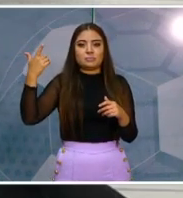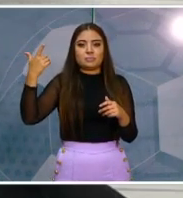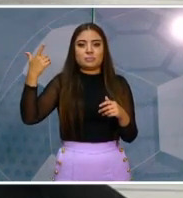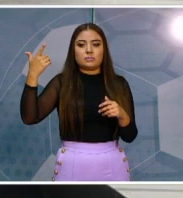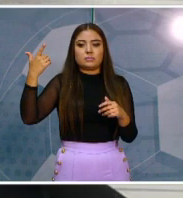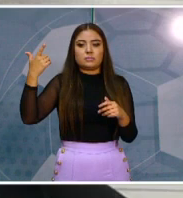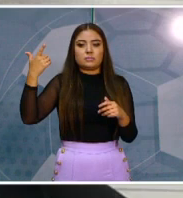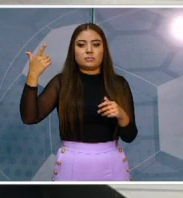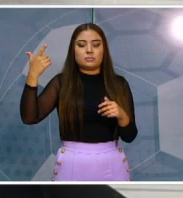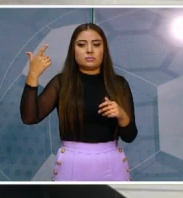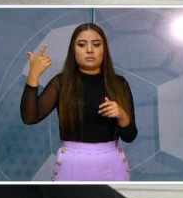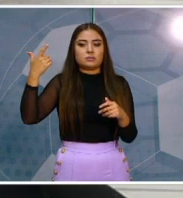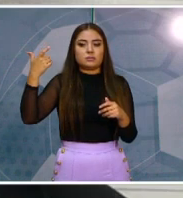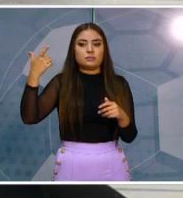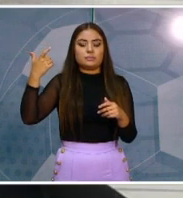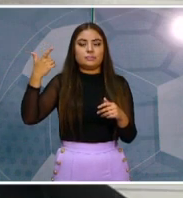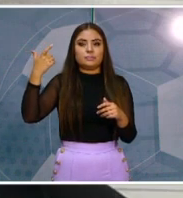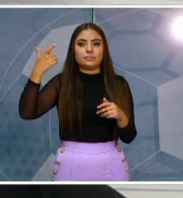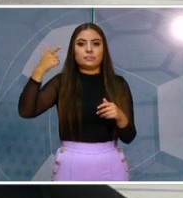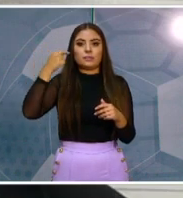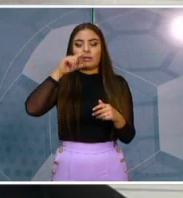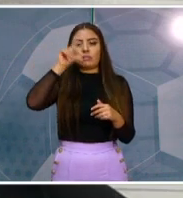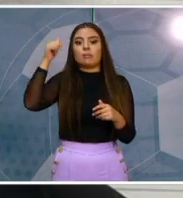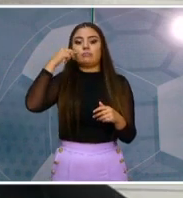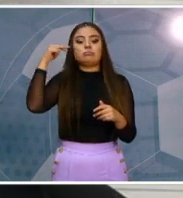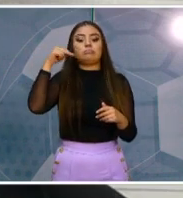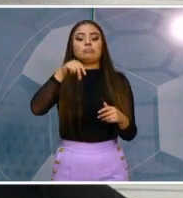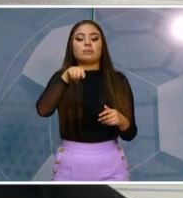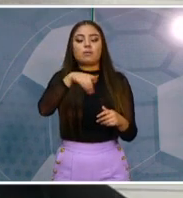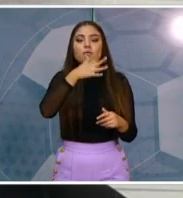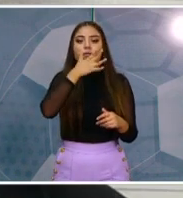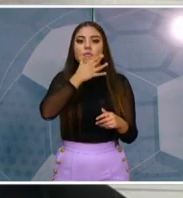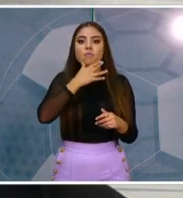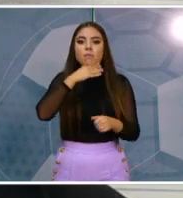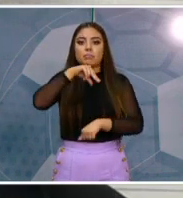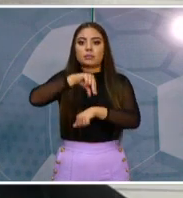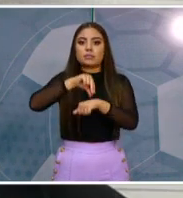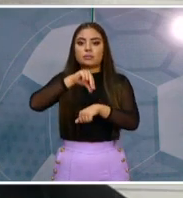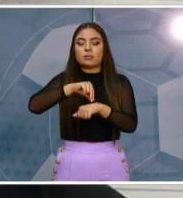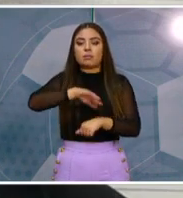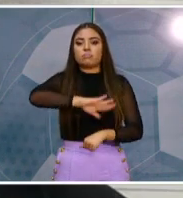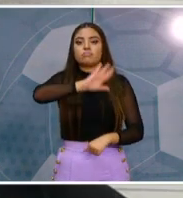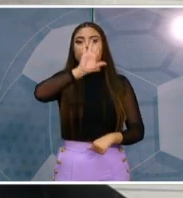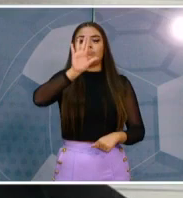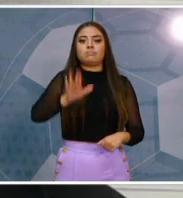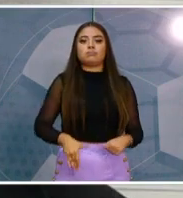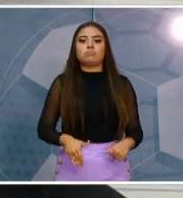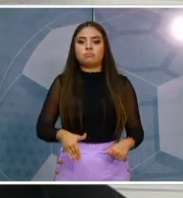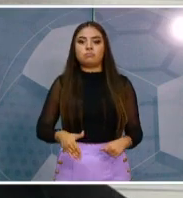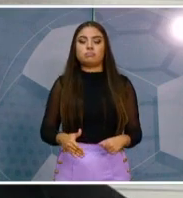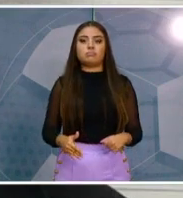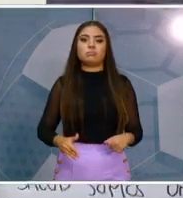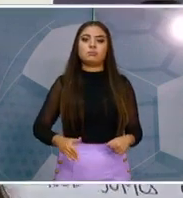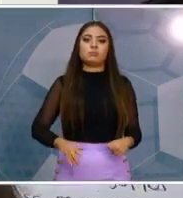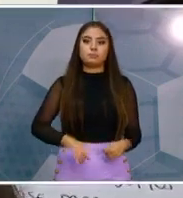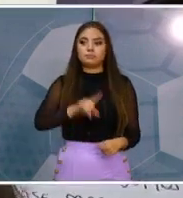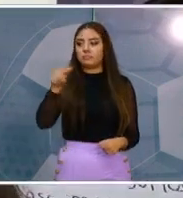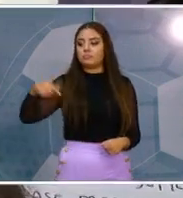percatarse que se encontraba sin vida el doctor ahí en el propio nosocomio, para de manera posterior retirarse del